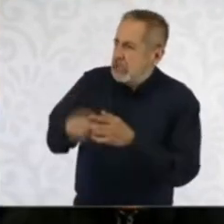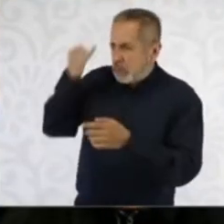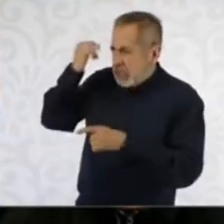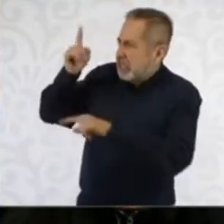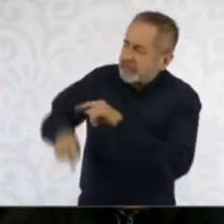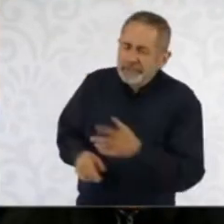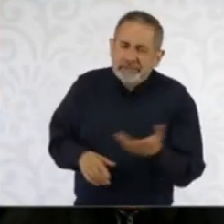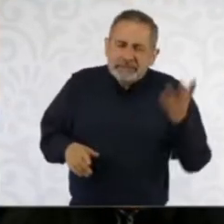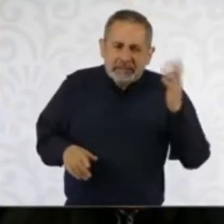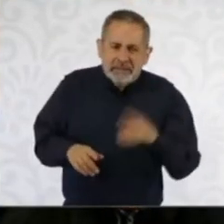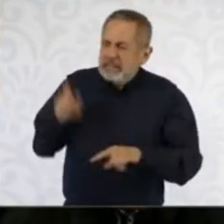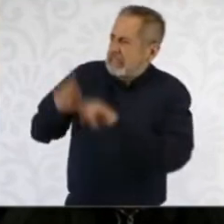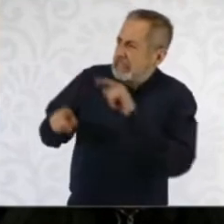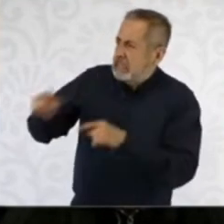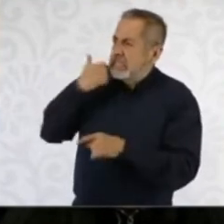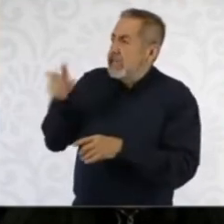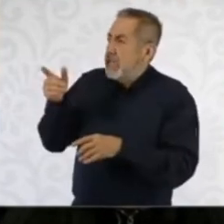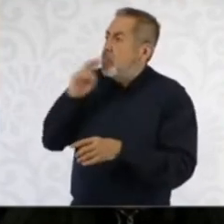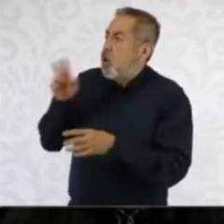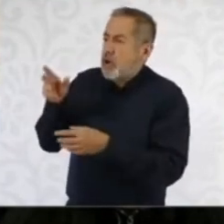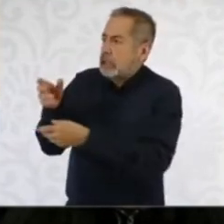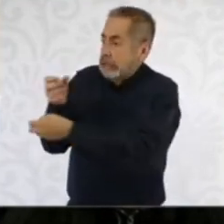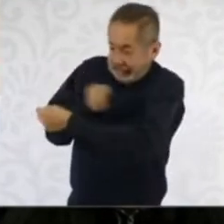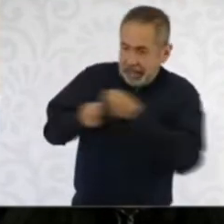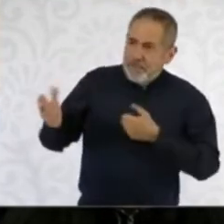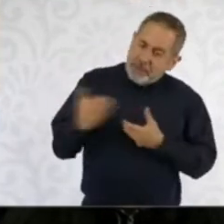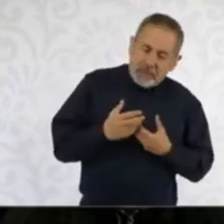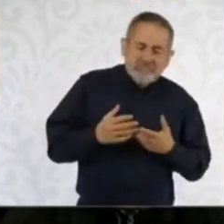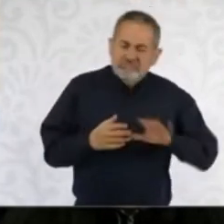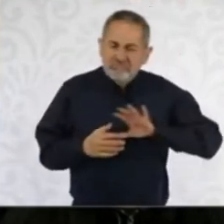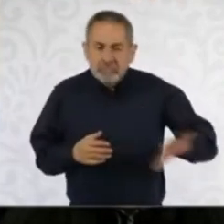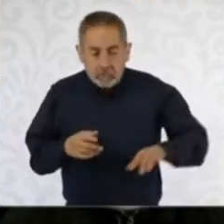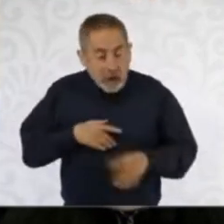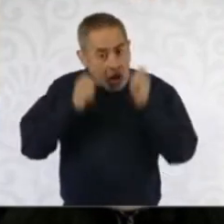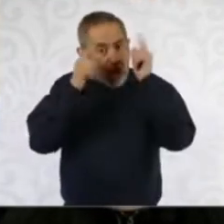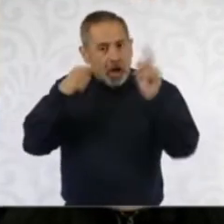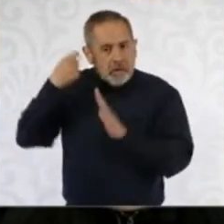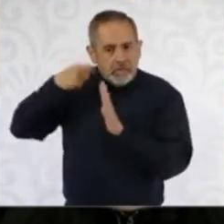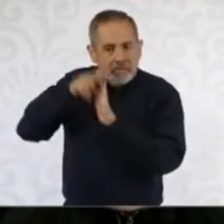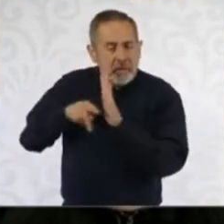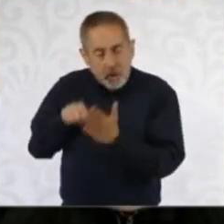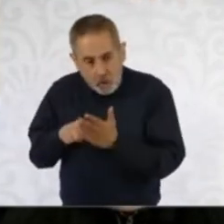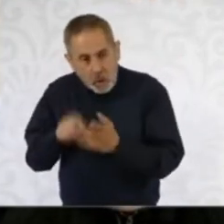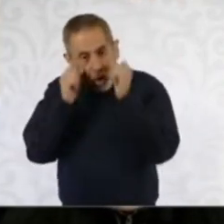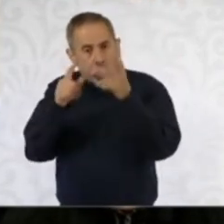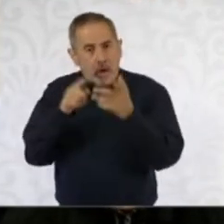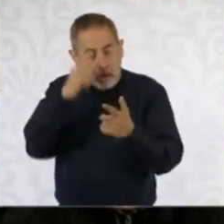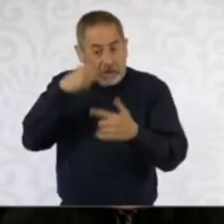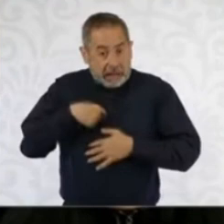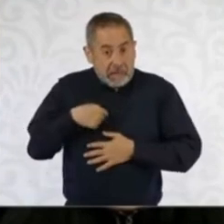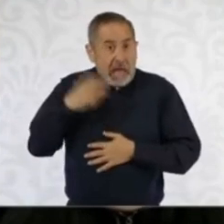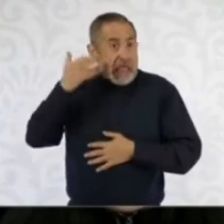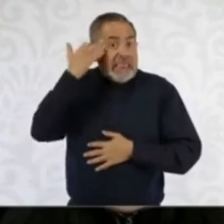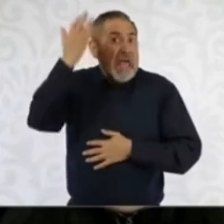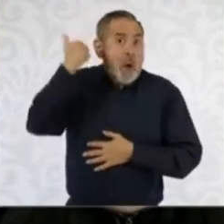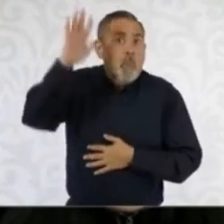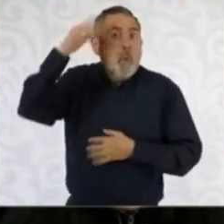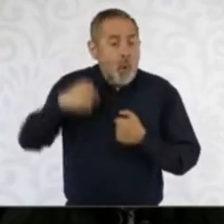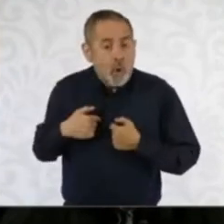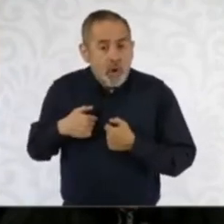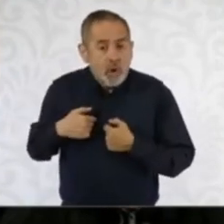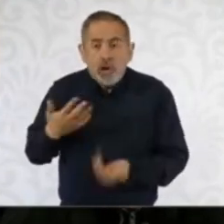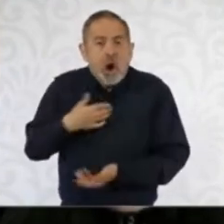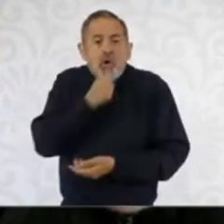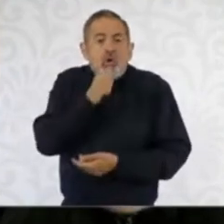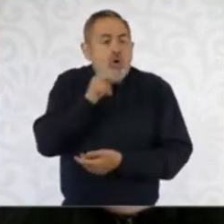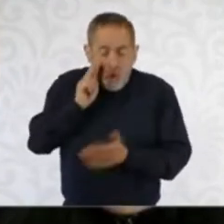ideología también, ¿no?, de izquierda, la quisieran como despegar, y nos sorprendió mucho porque, bueno, al menos a mí en esa época no había